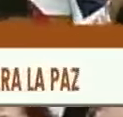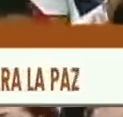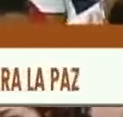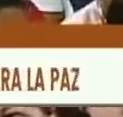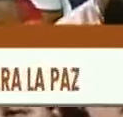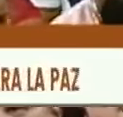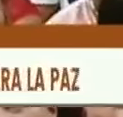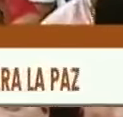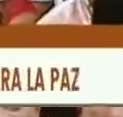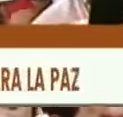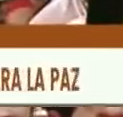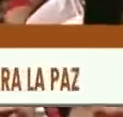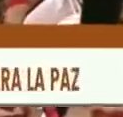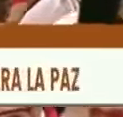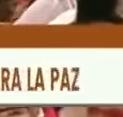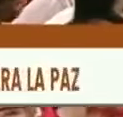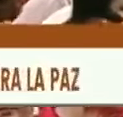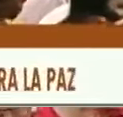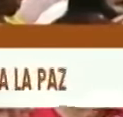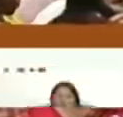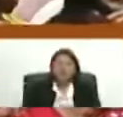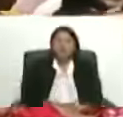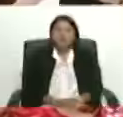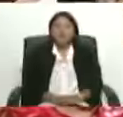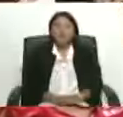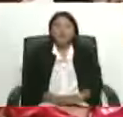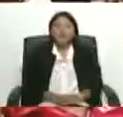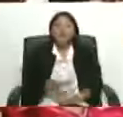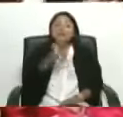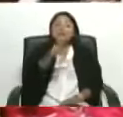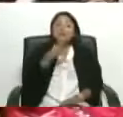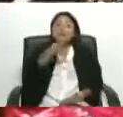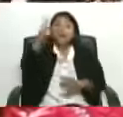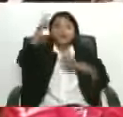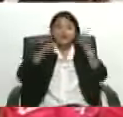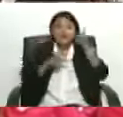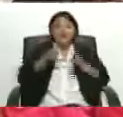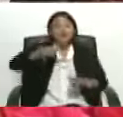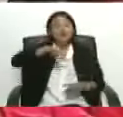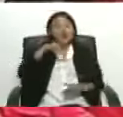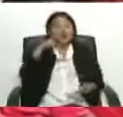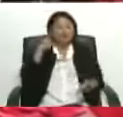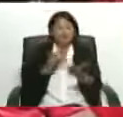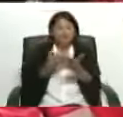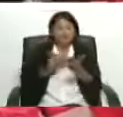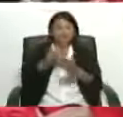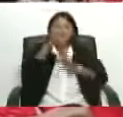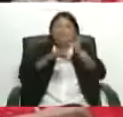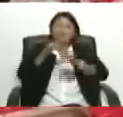como siempre nos dijo el comandante Chávez, nosotros tenemos que tener argumentos demoledores,